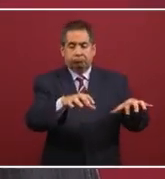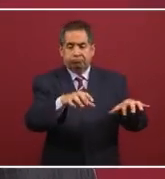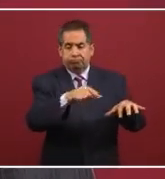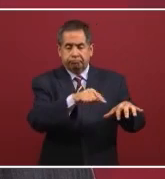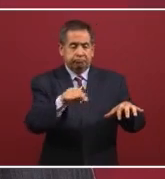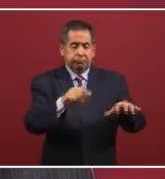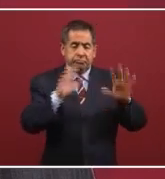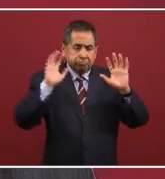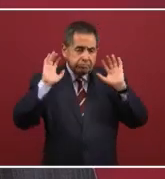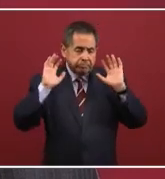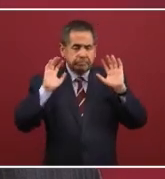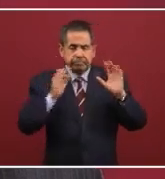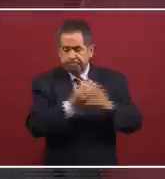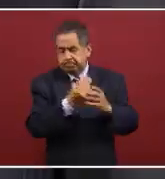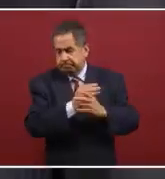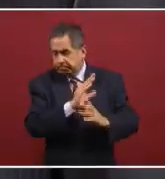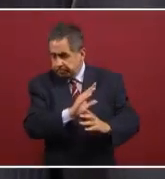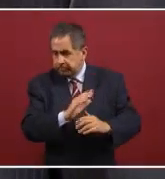Sin embargo,